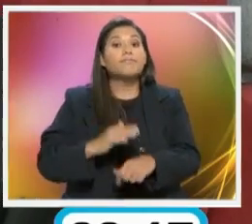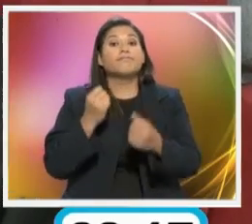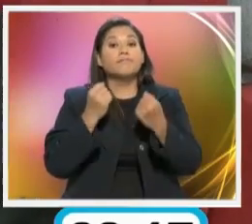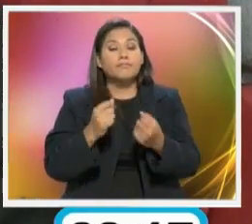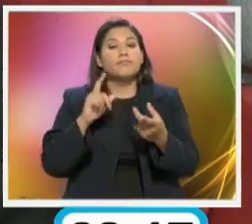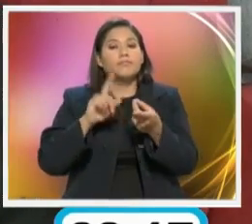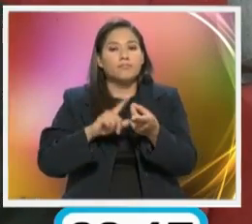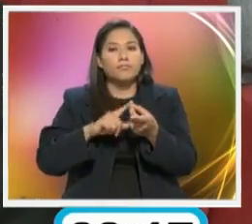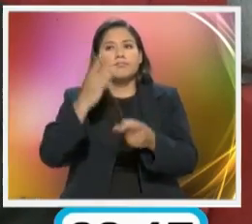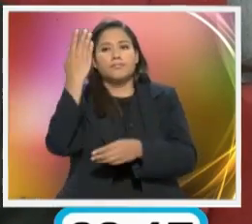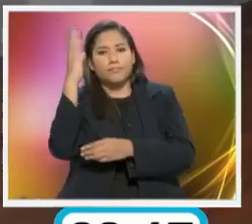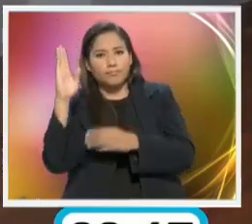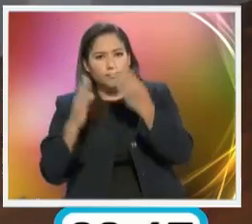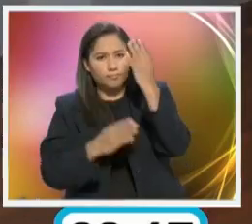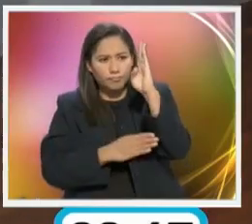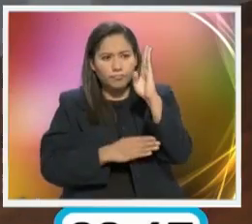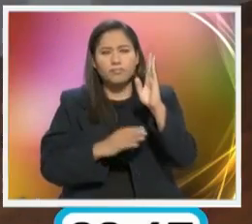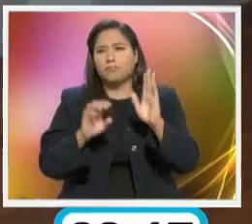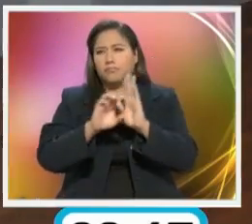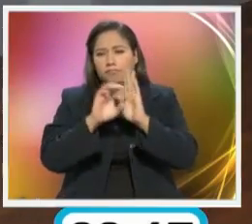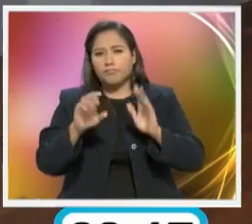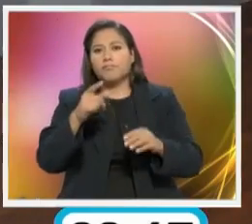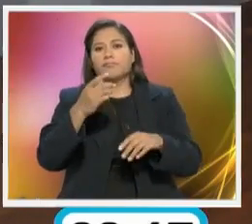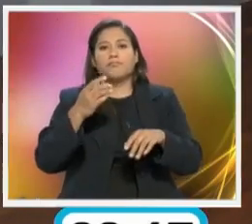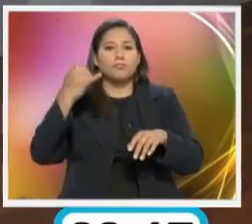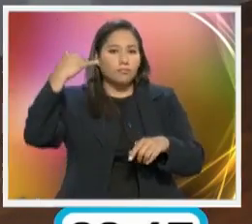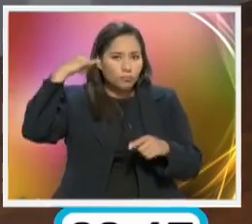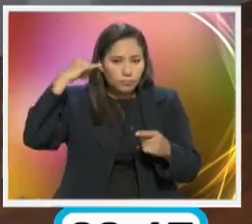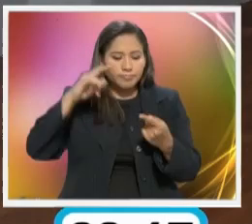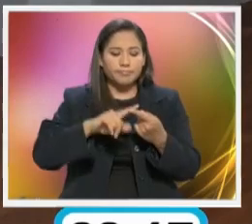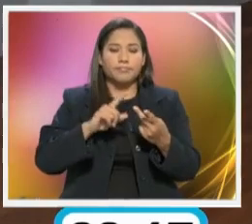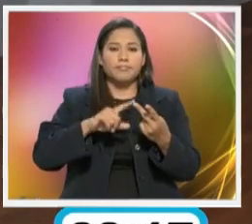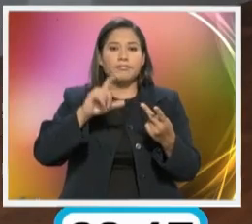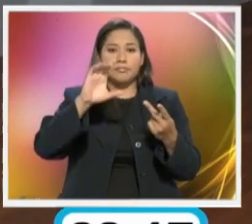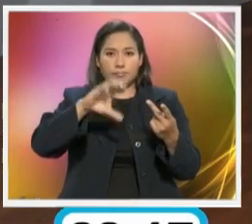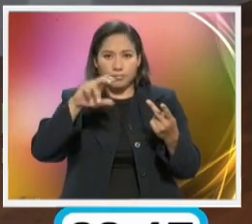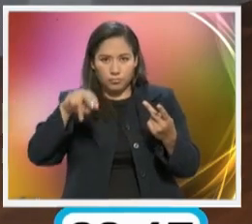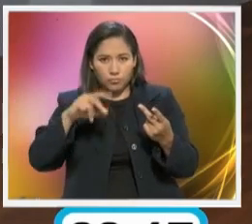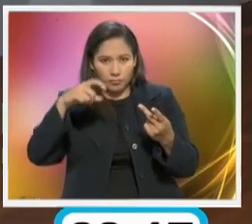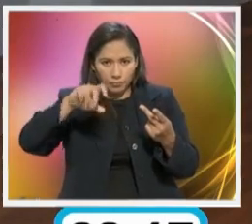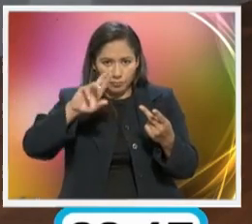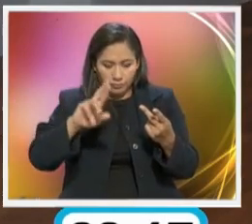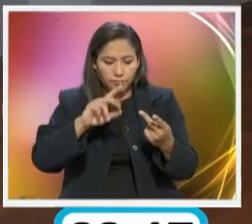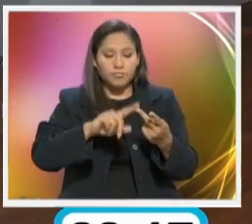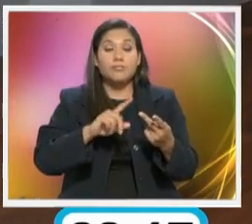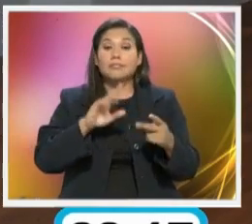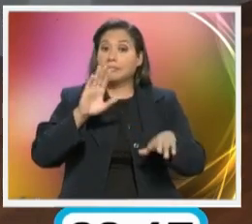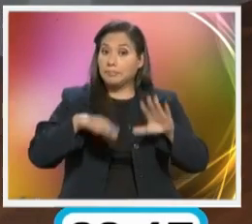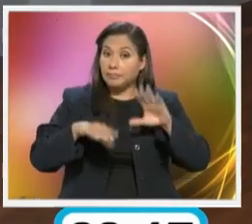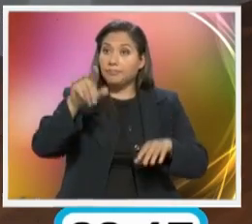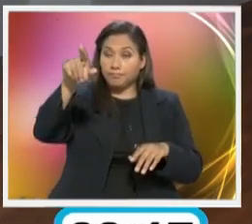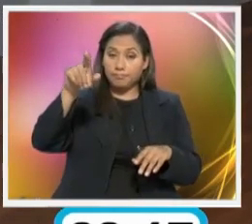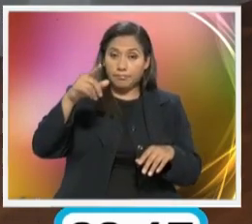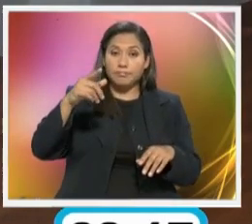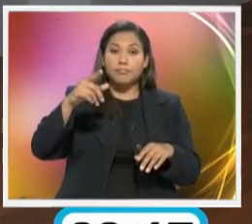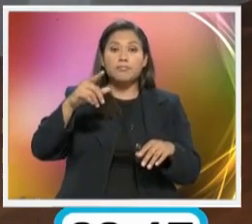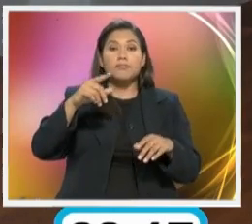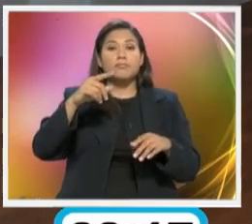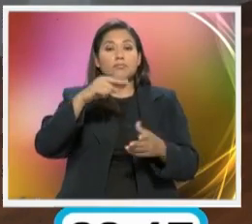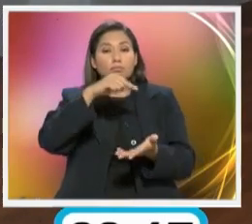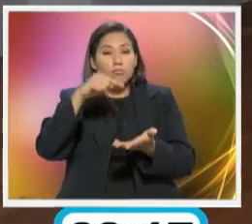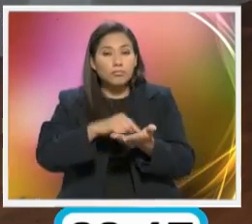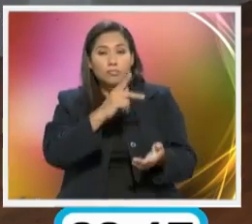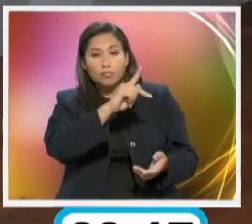las zonas tropicales, digamos, el estado de Yucatán, Quintana Roo. Ha habido algunos casos por ahí de la región de